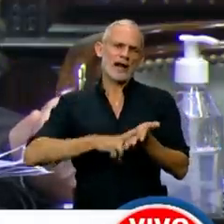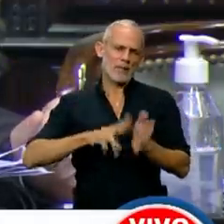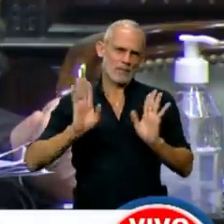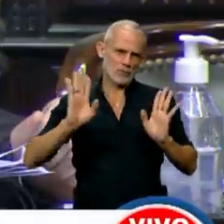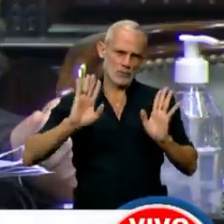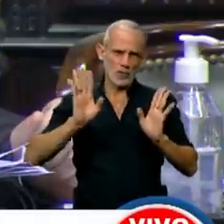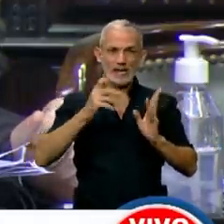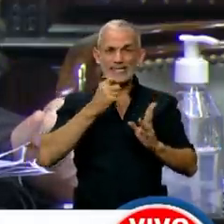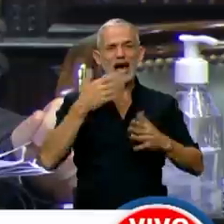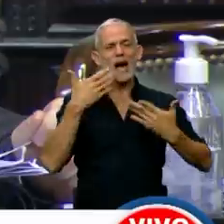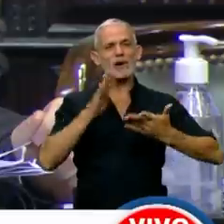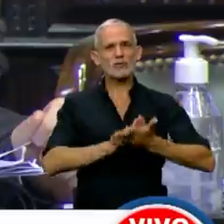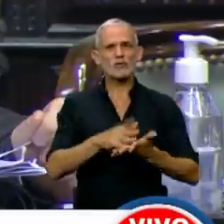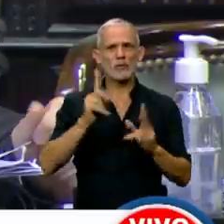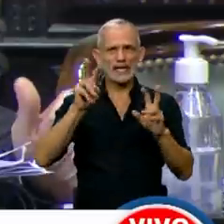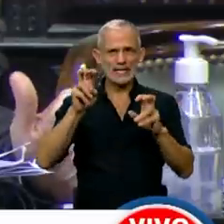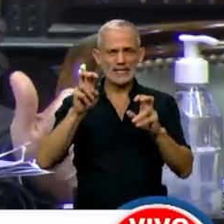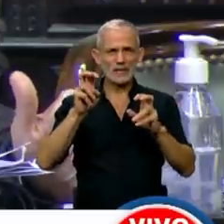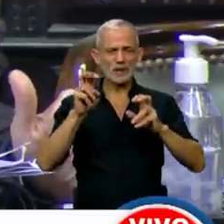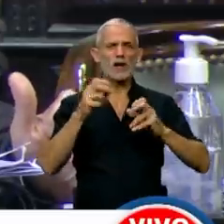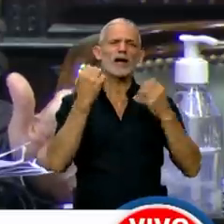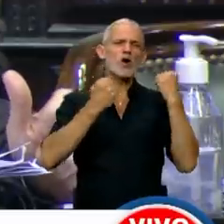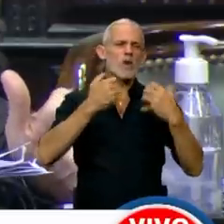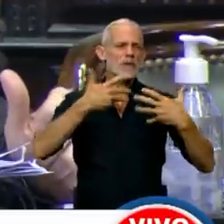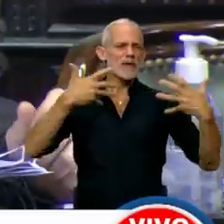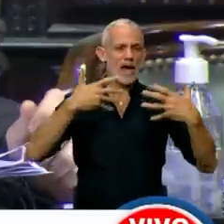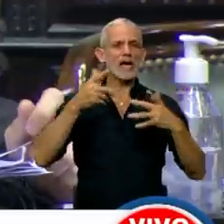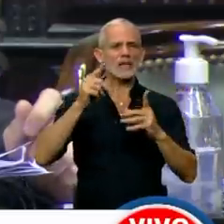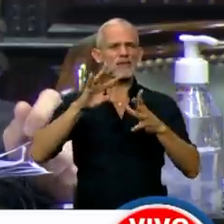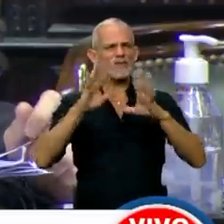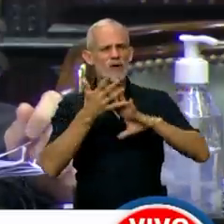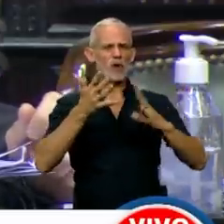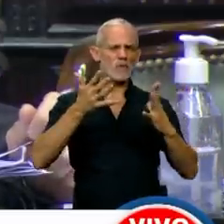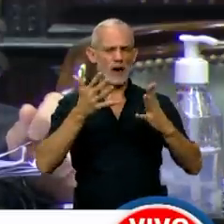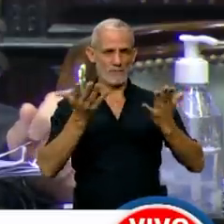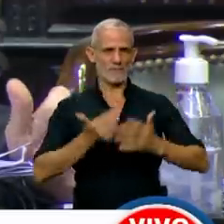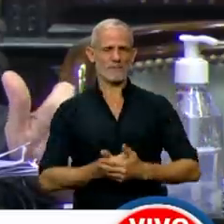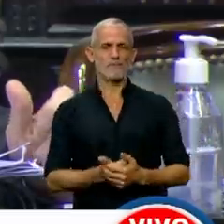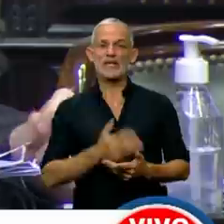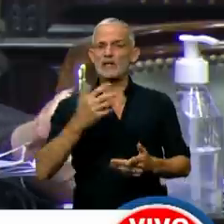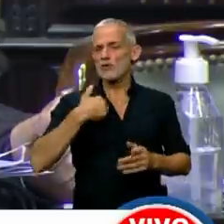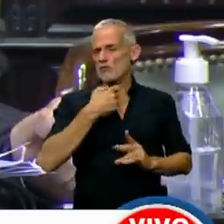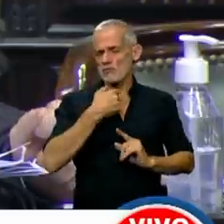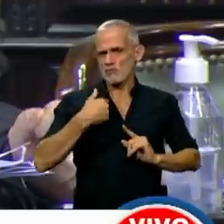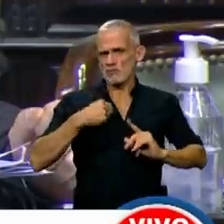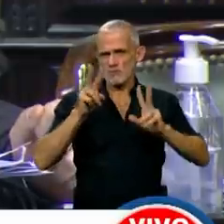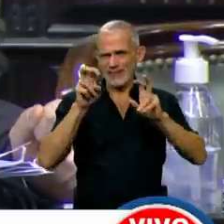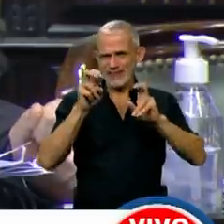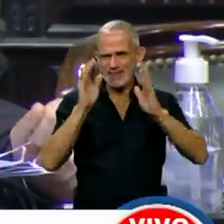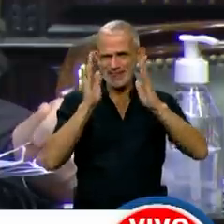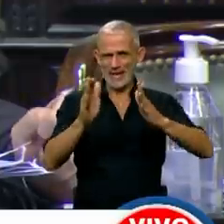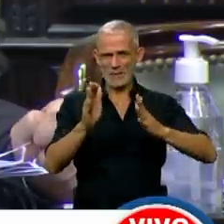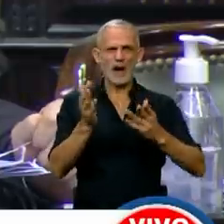si hablaron de cuestiones macroeconómicas y de forma solo quiero hacer referencia